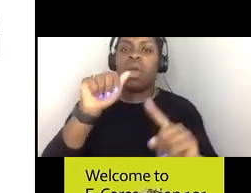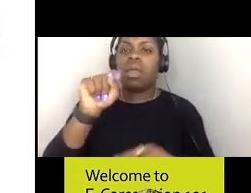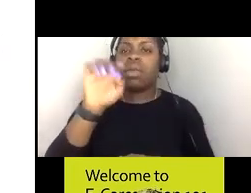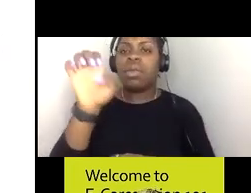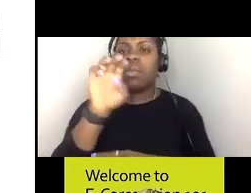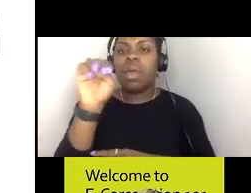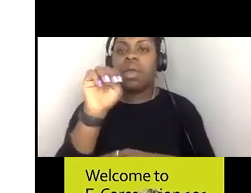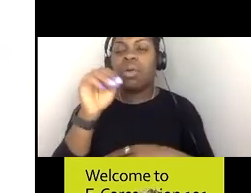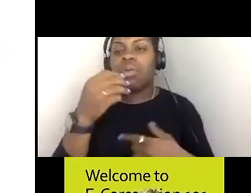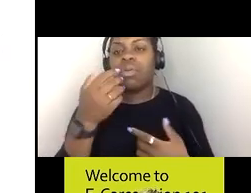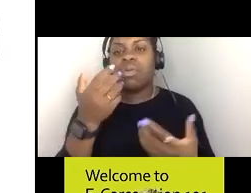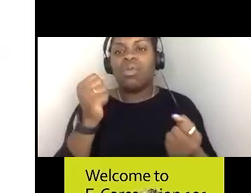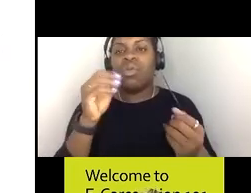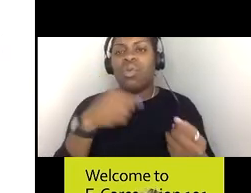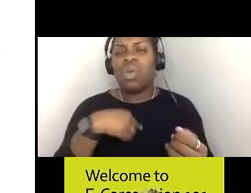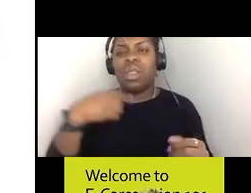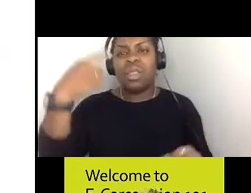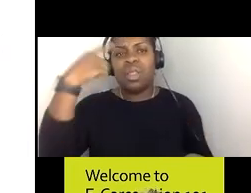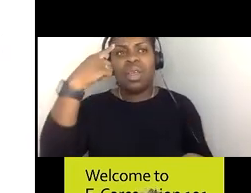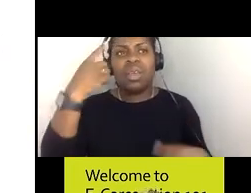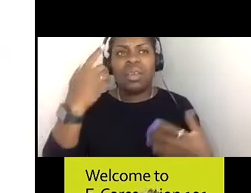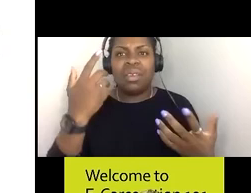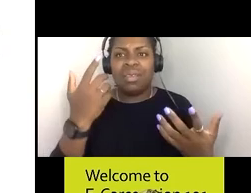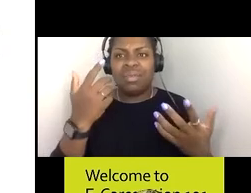solamente monitoreo, o sea,